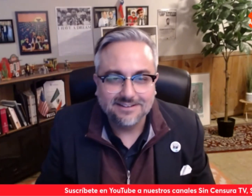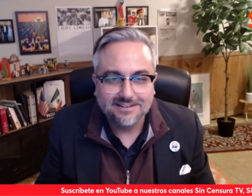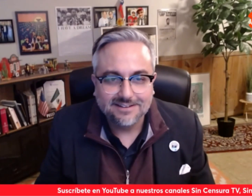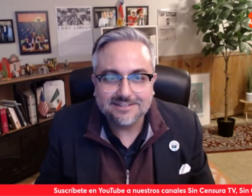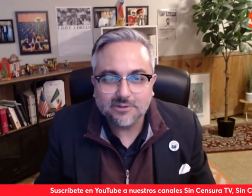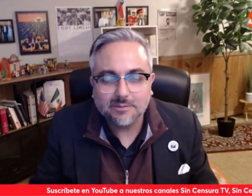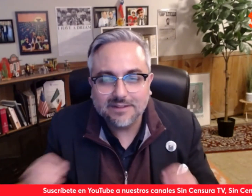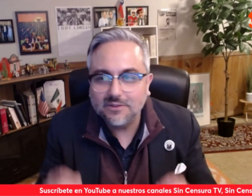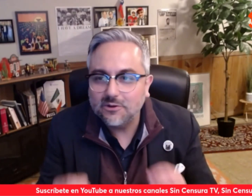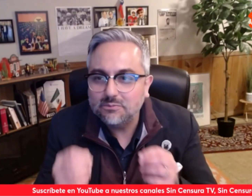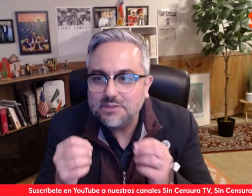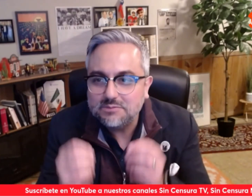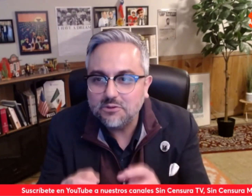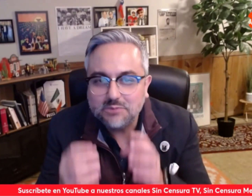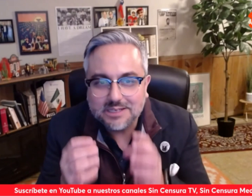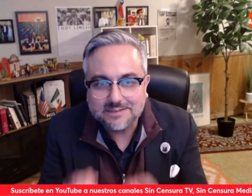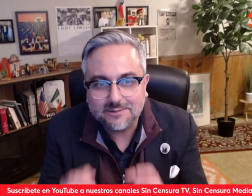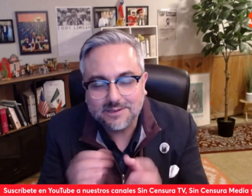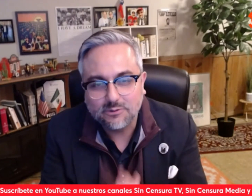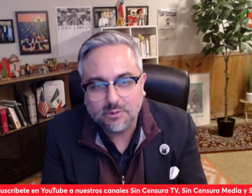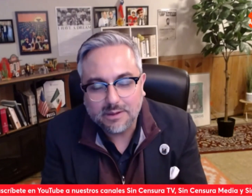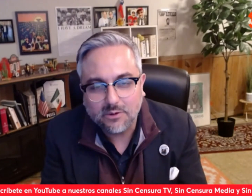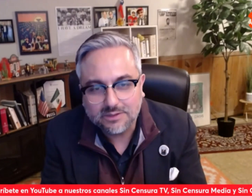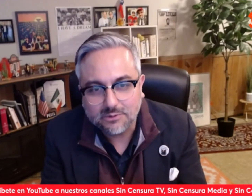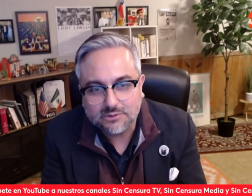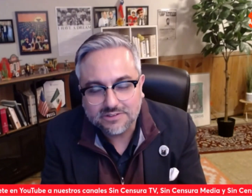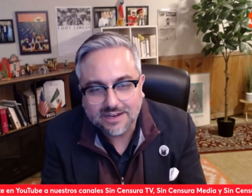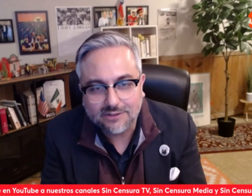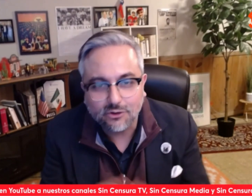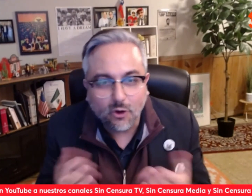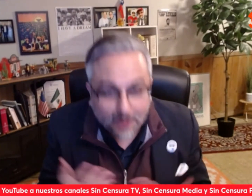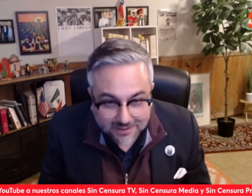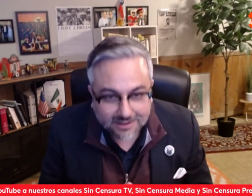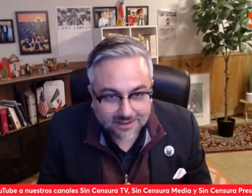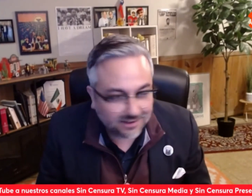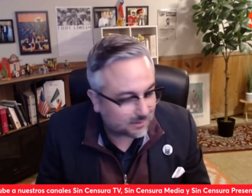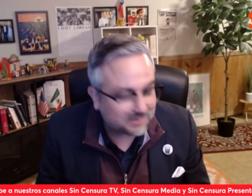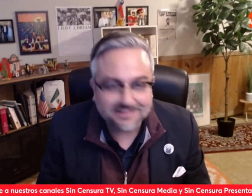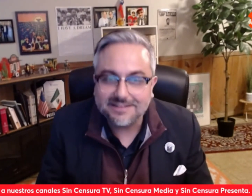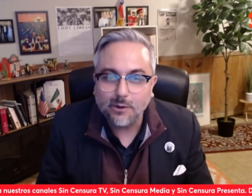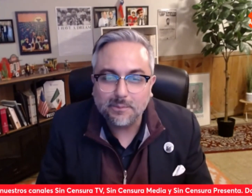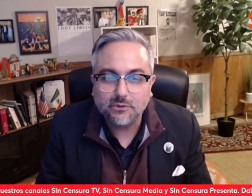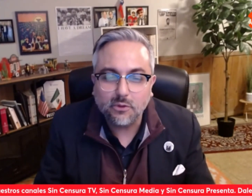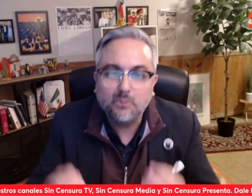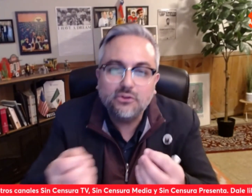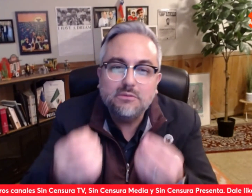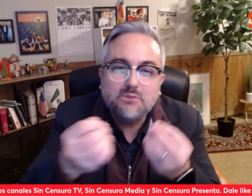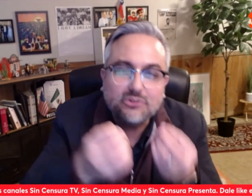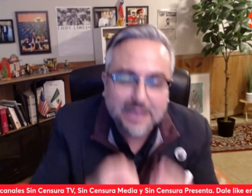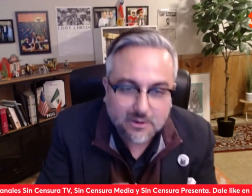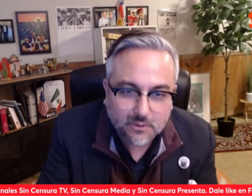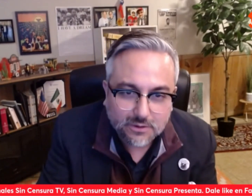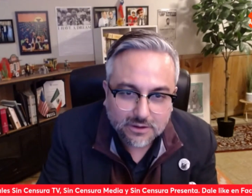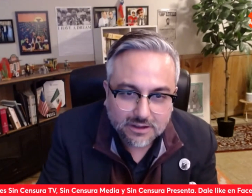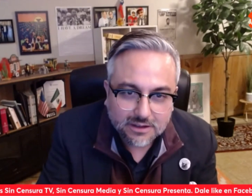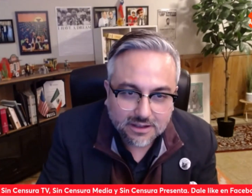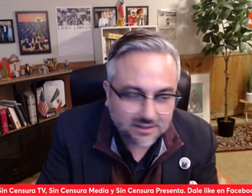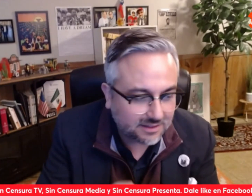juez. Estamos hablando de los mismos ministros de la Suprema Corte de Justicia de la Nación. Hoy, el presidente López Obrador puso en el mismo